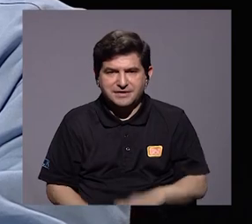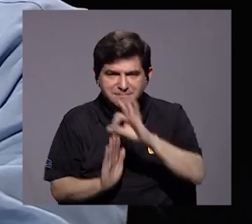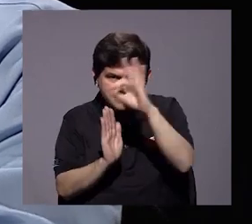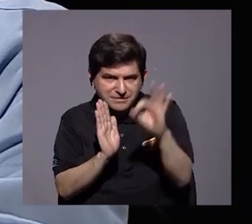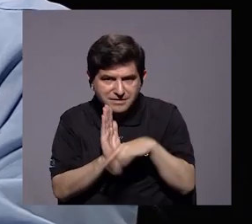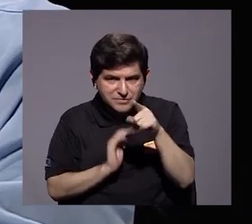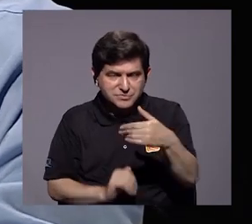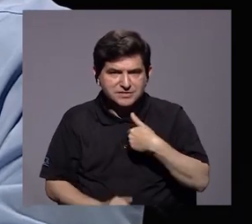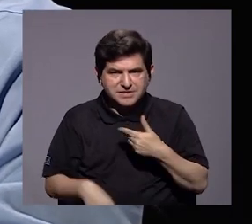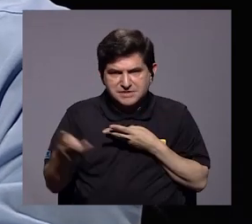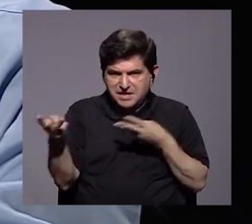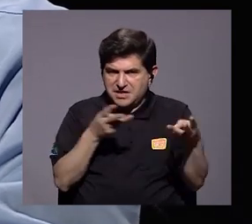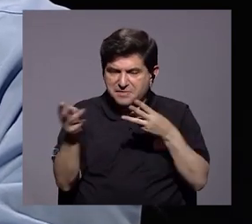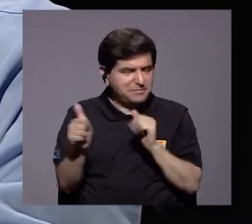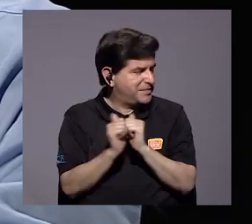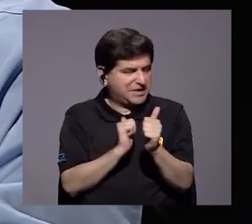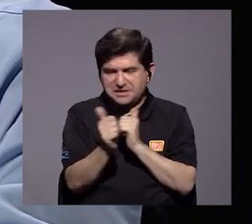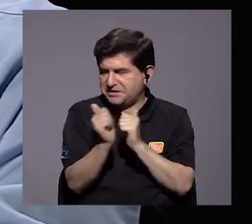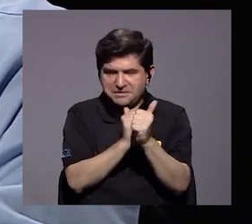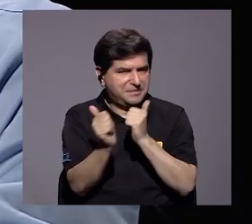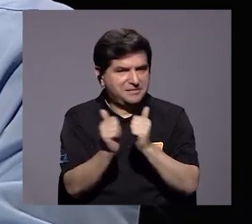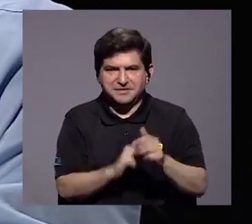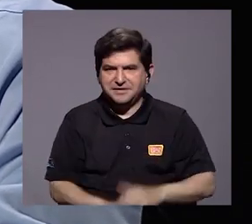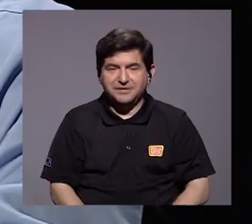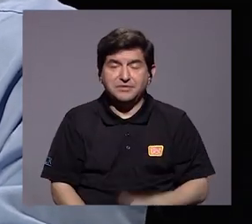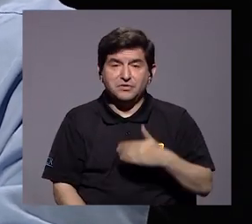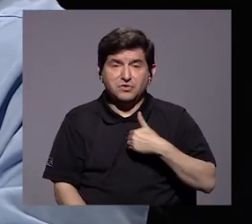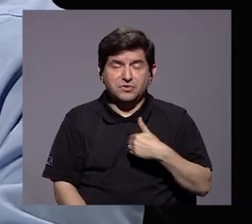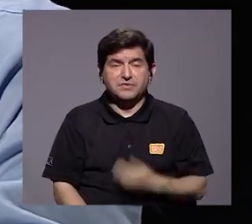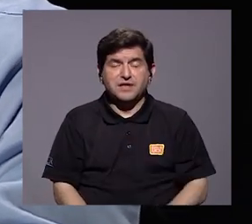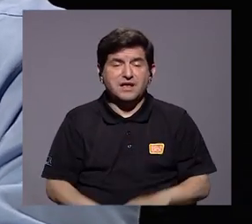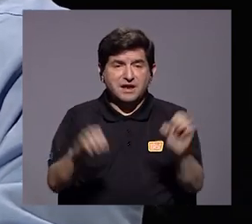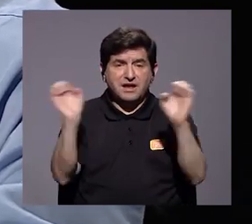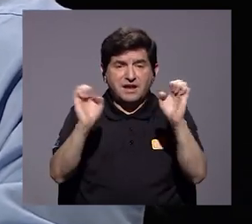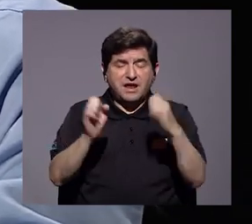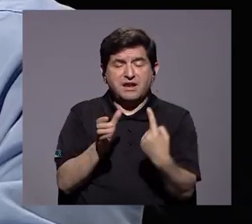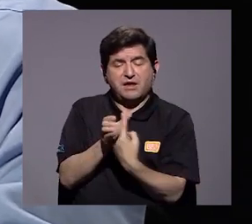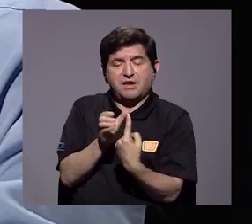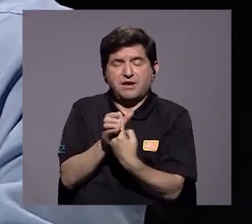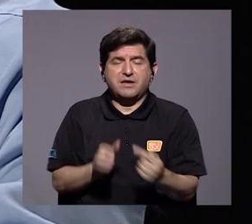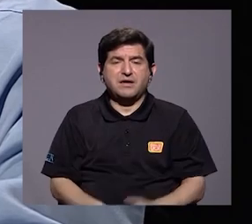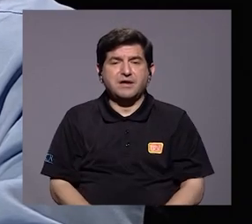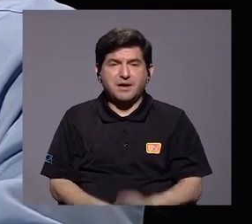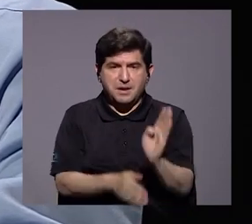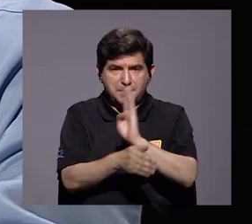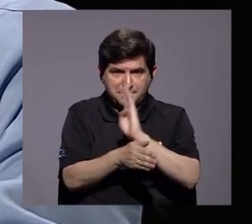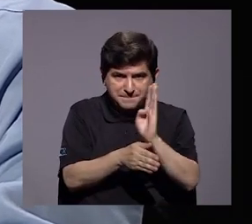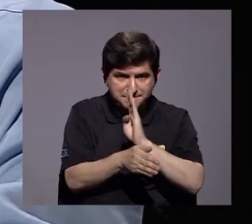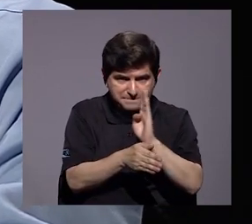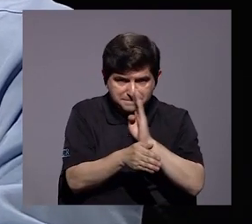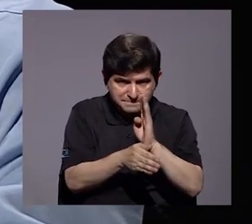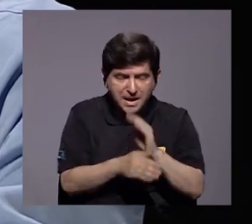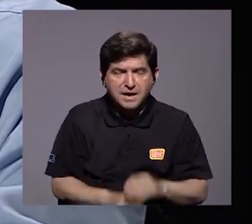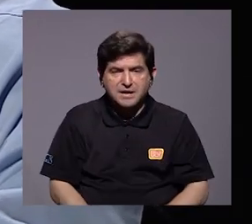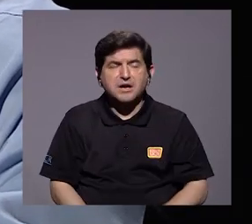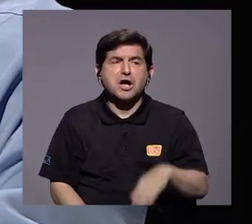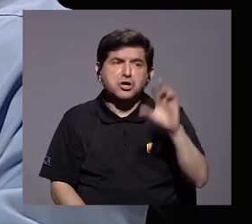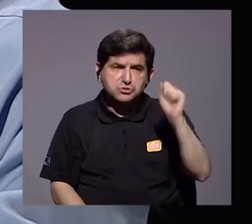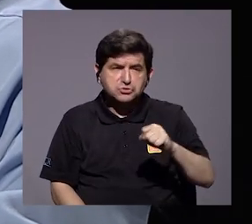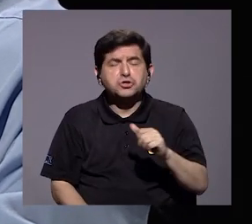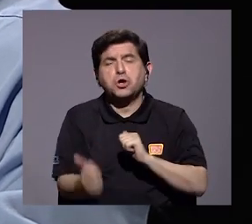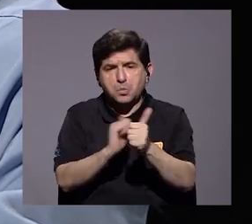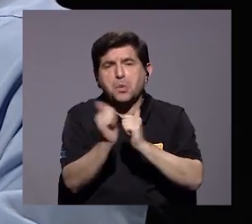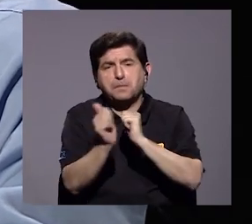ustedes tienen mercados muy poco competitivos tienen el año giga monopolizada tienen la banca que si bien